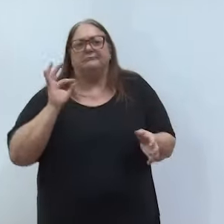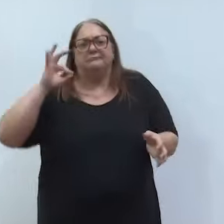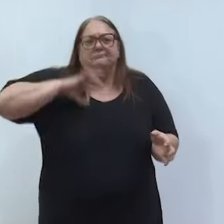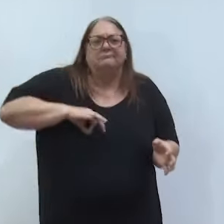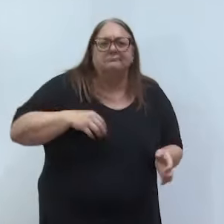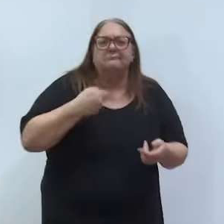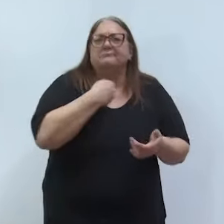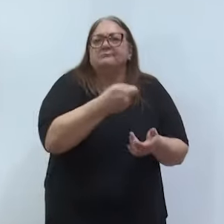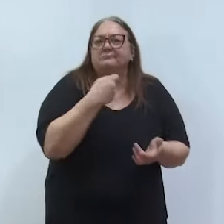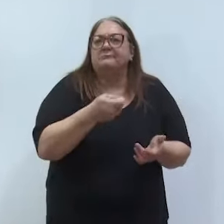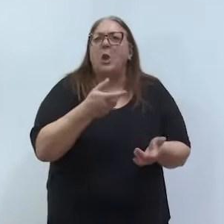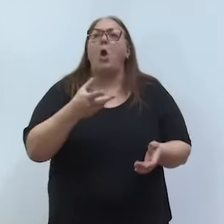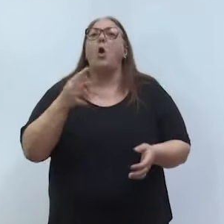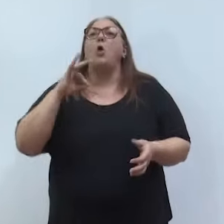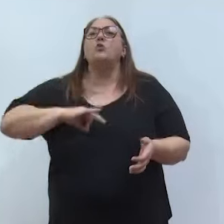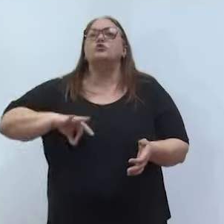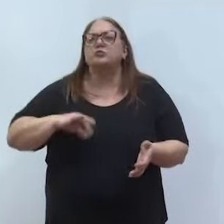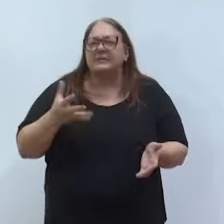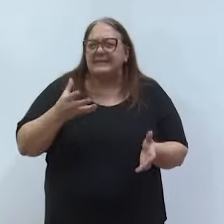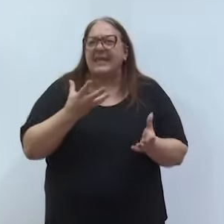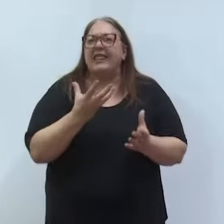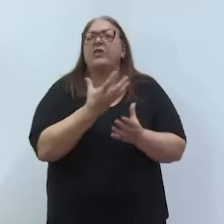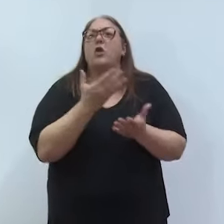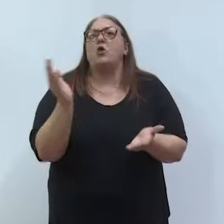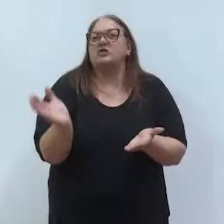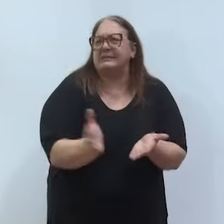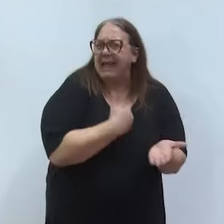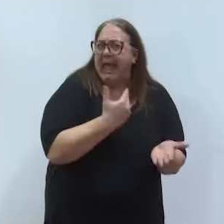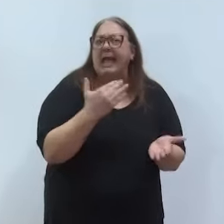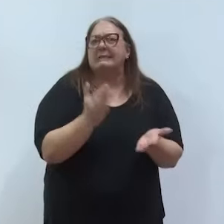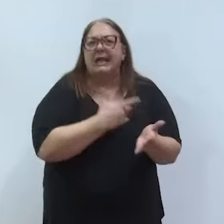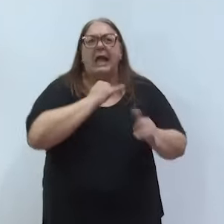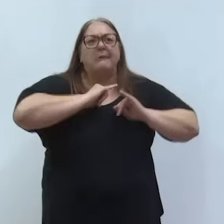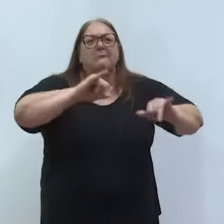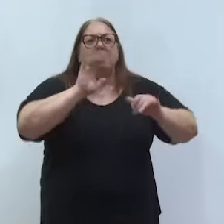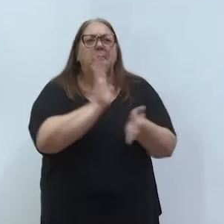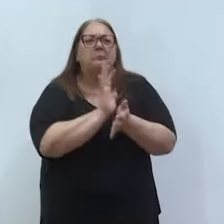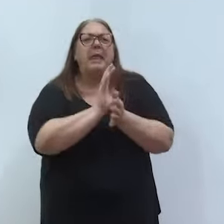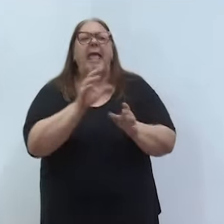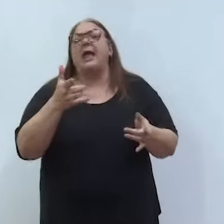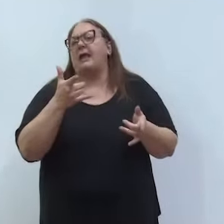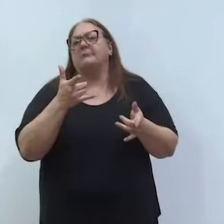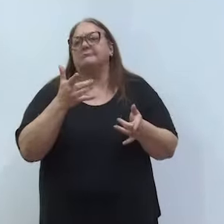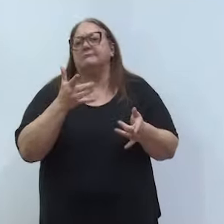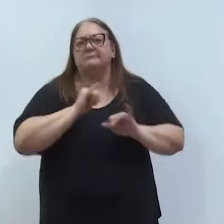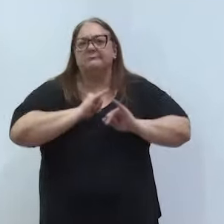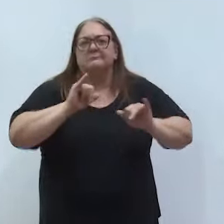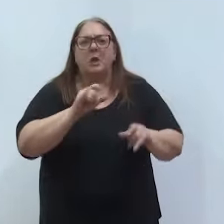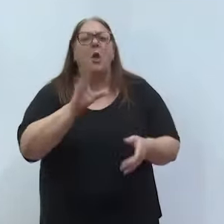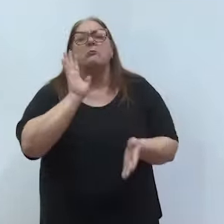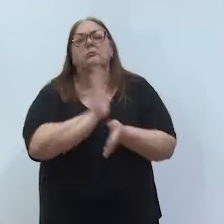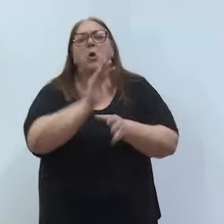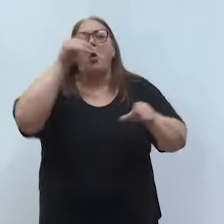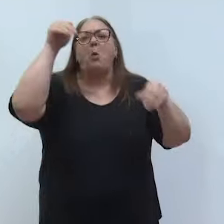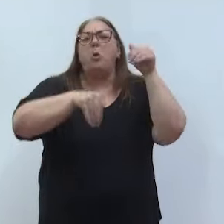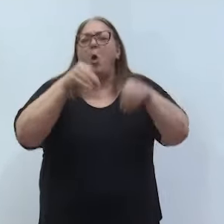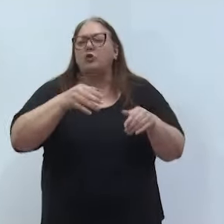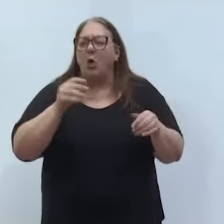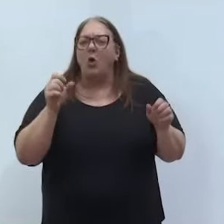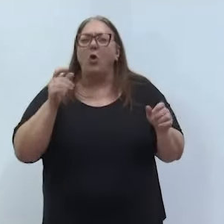digamos de campaña de terror pero sin embargo no no no no hubo un planteo sin embargo un voto bronca se llamó el voto